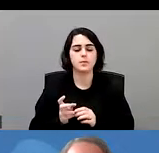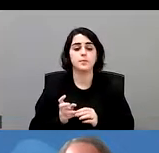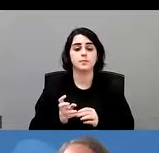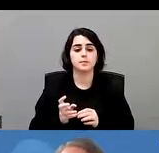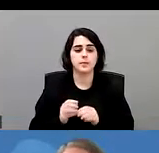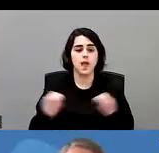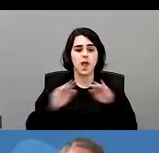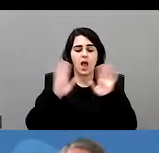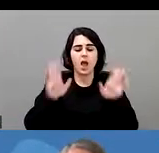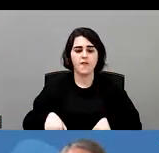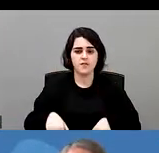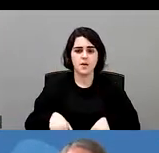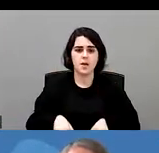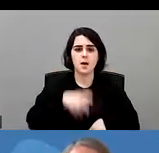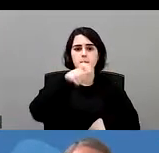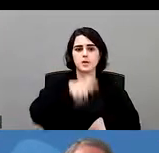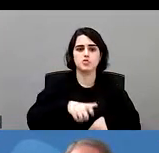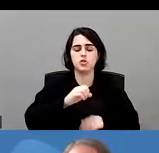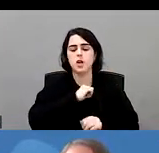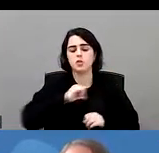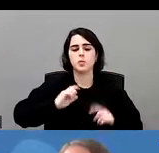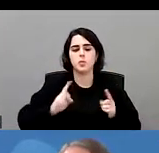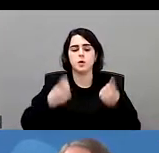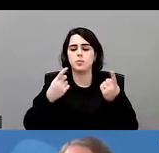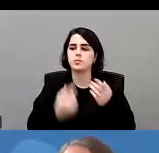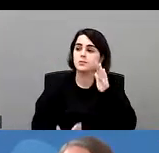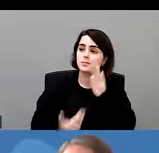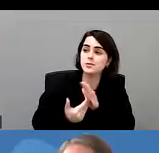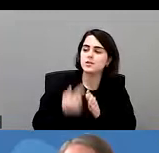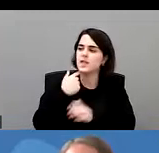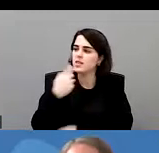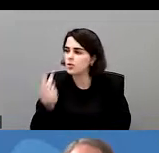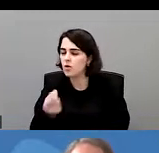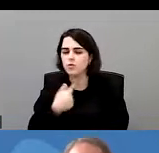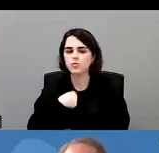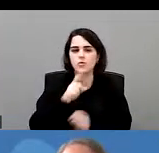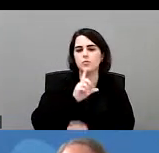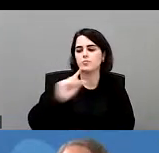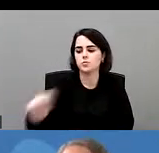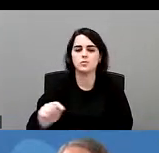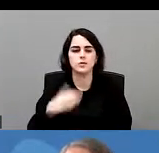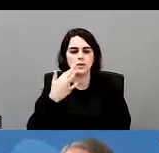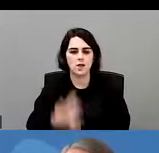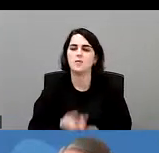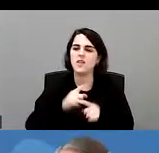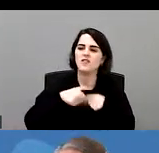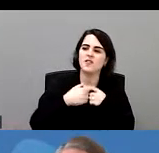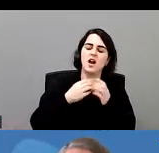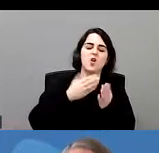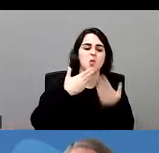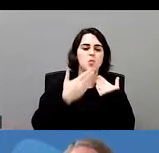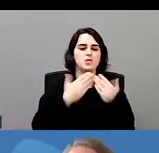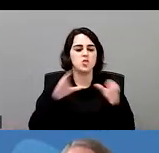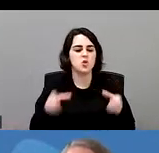Al final nos hace a la persona más autónoma. Puedo interrumpir, puedo saludar, puedo decir que no, puedo irme, y facilita la conversación en grupo, que es otra de las